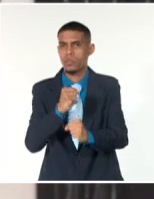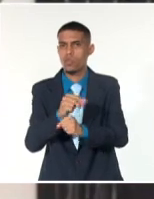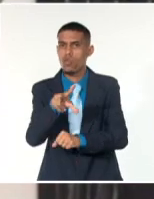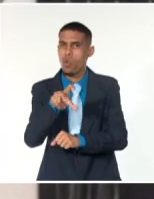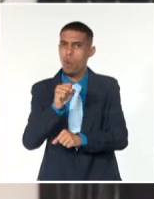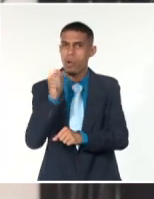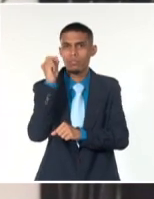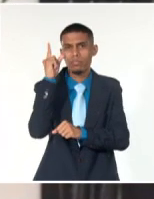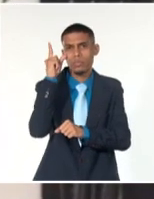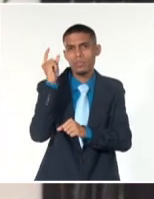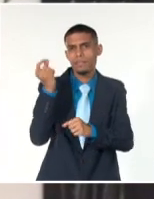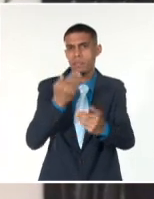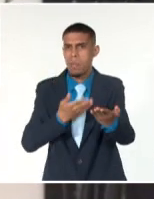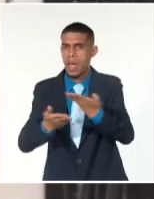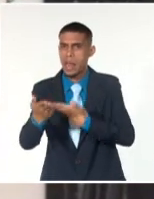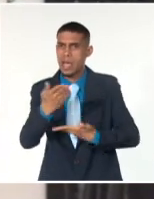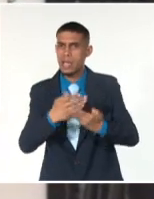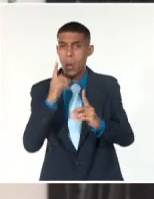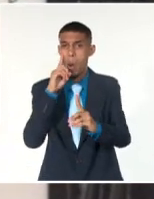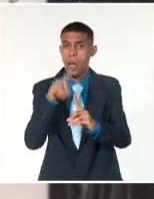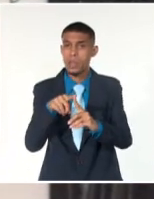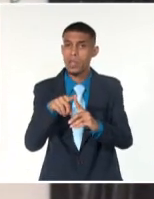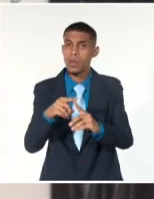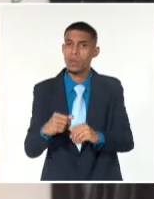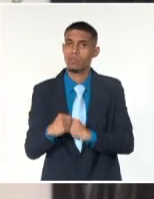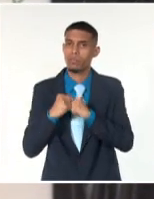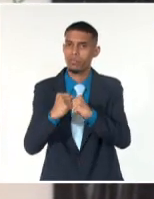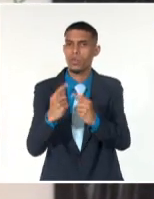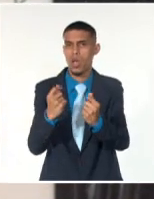experiencias en Pos de fortalecer la economía